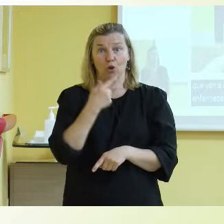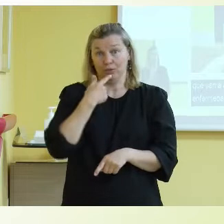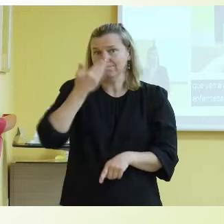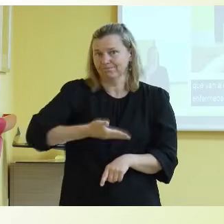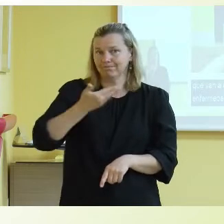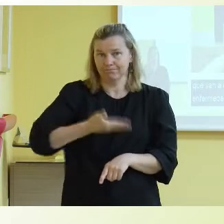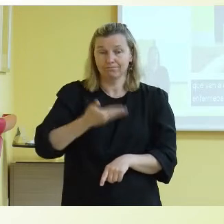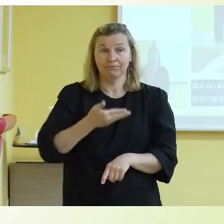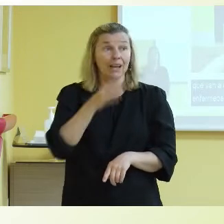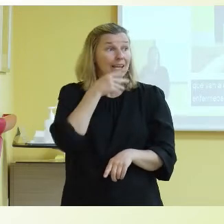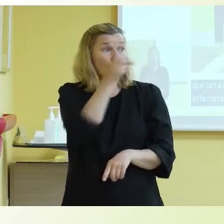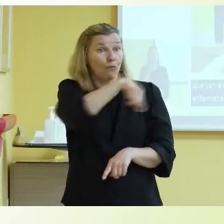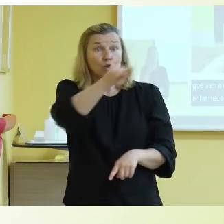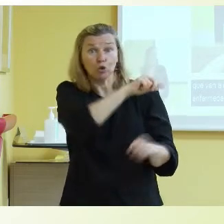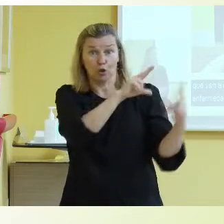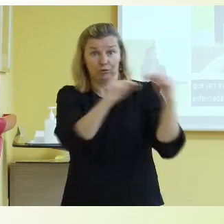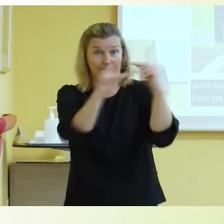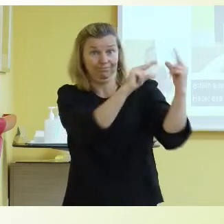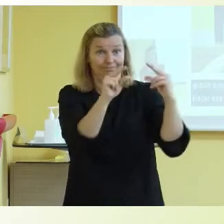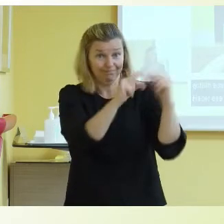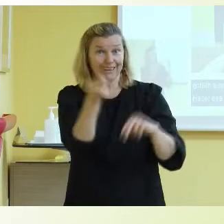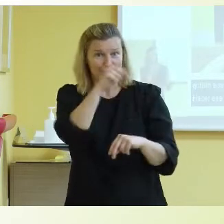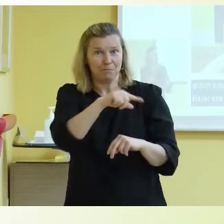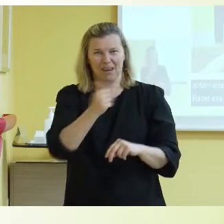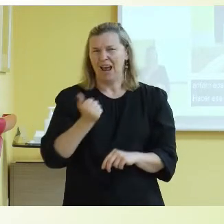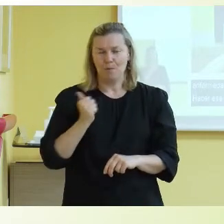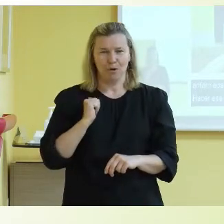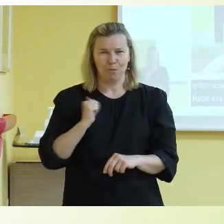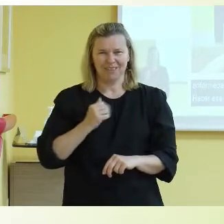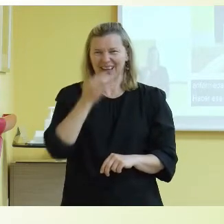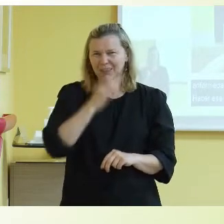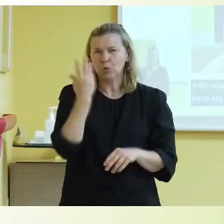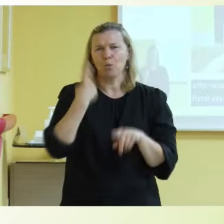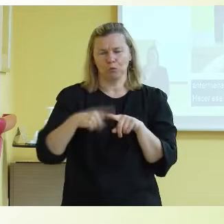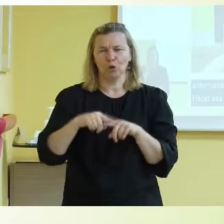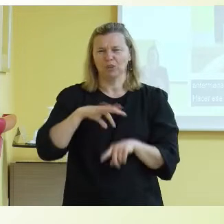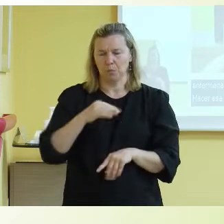y entre vosotros, por supuesto, aprovechar que estáis aquí para seguro que muchas cosas poder hacer.